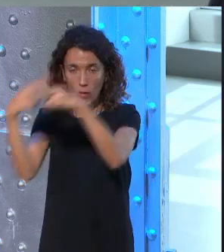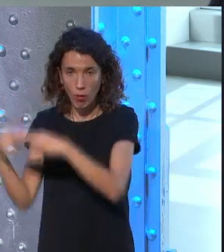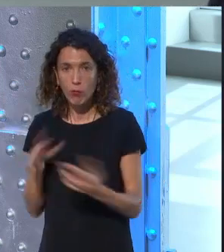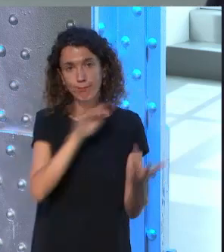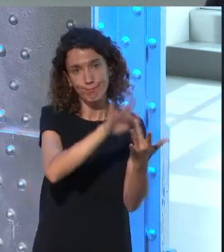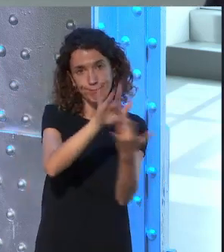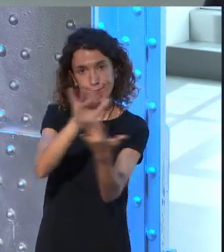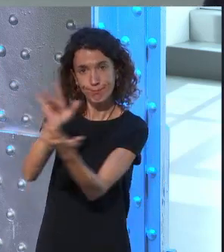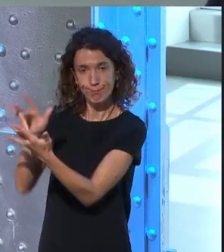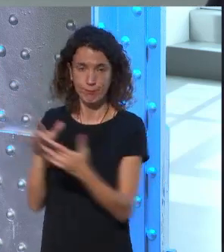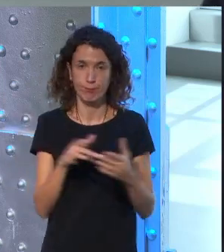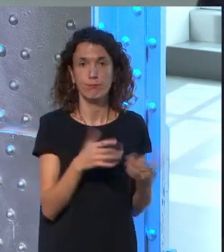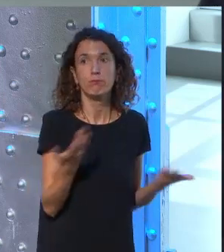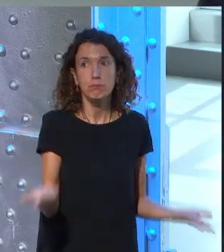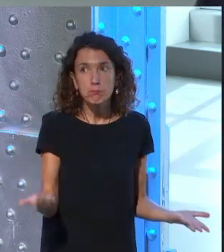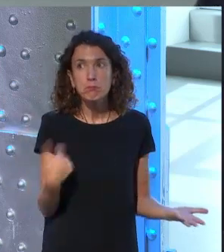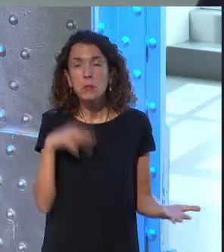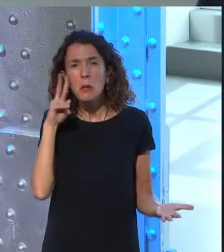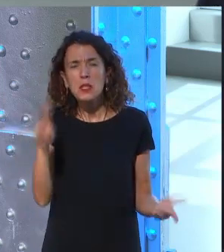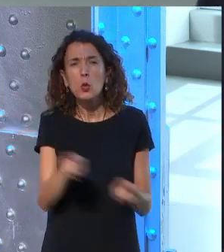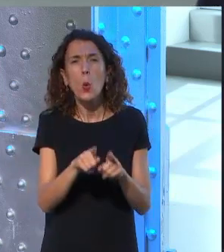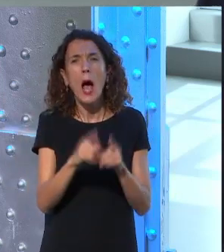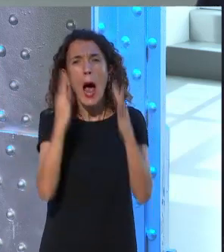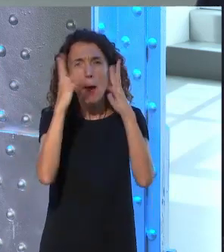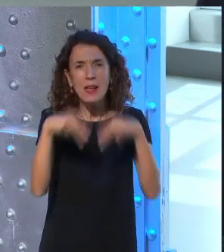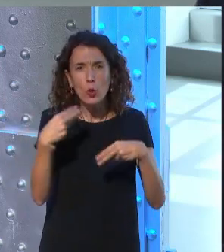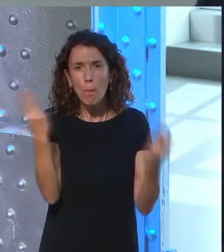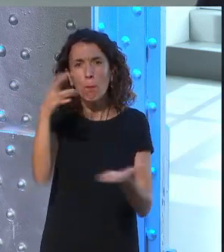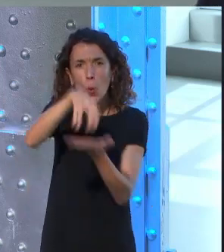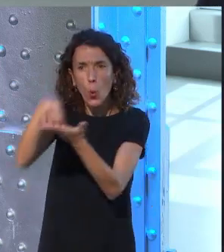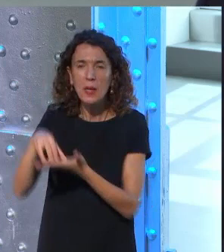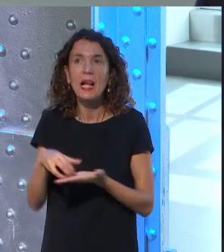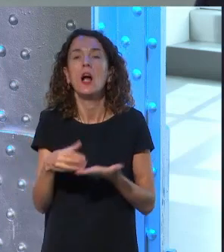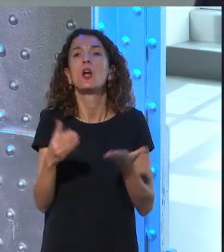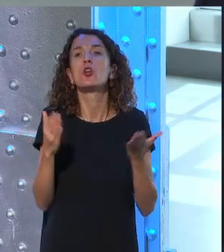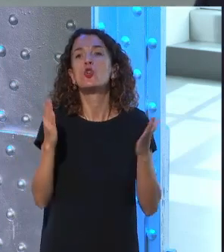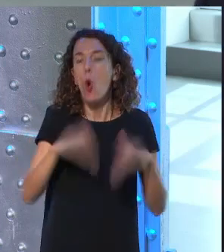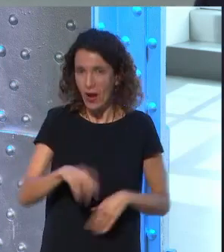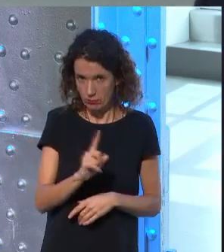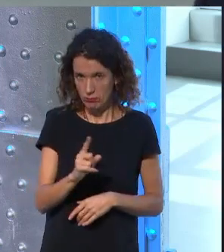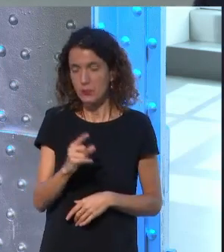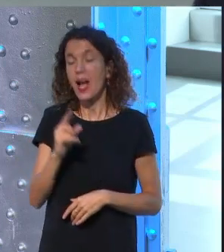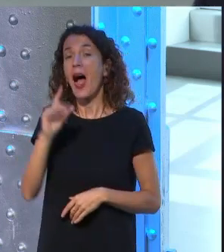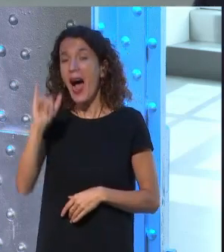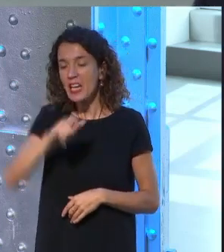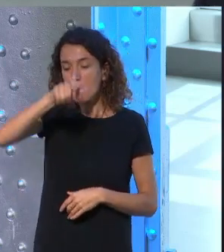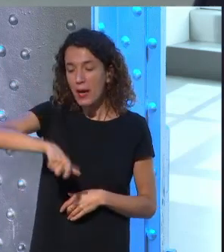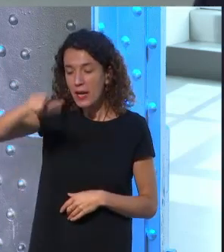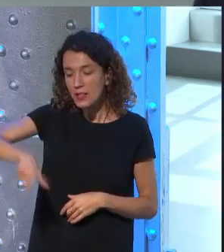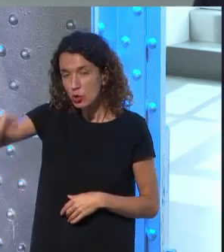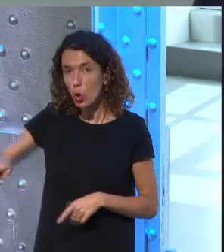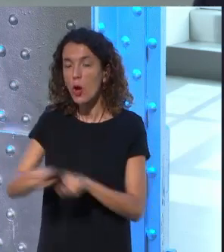realidad lo que yo he visto es que no hay administración pública, sino hay gente con la que se